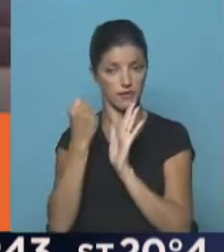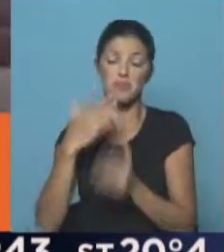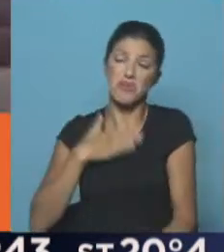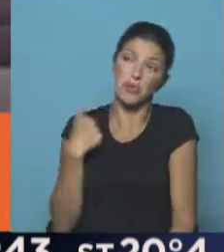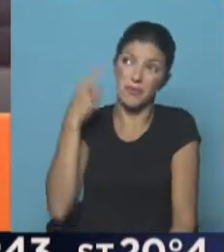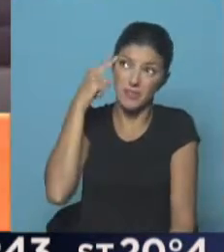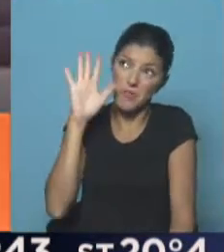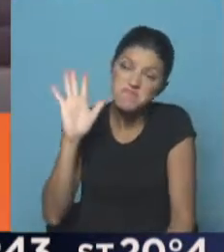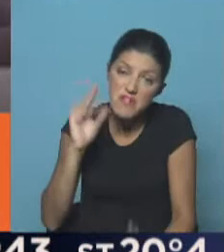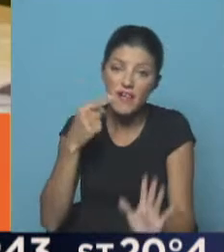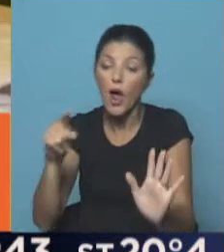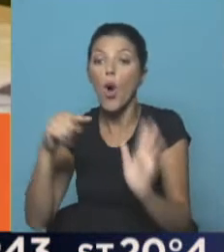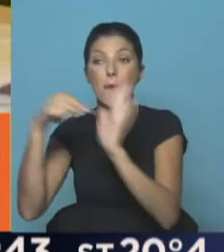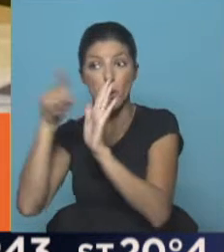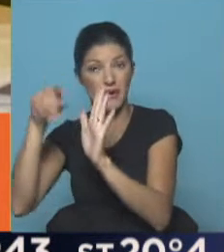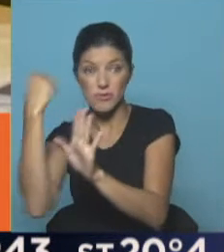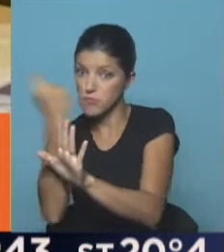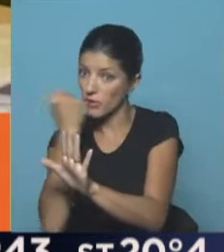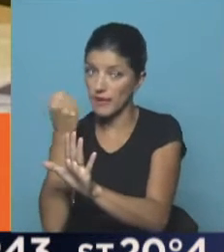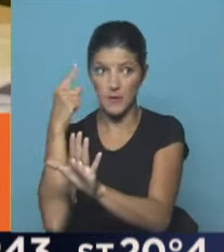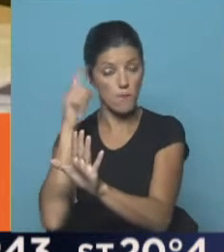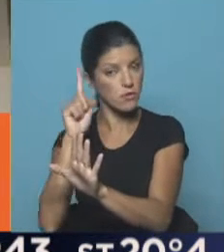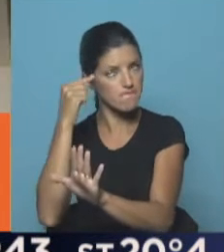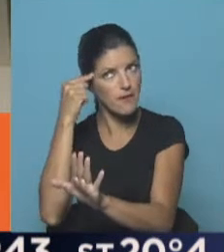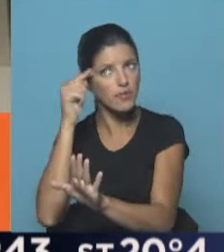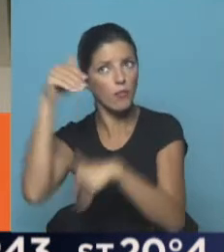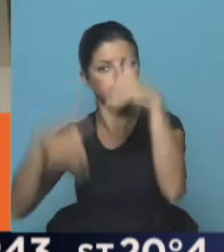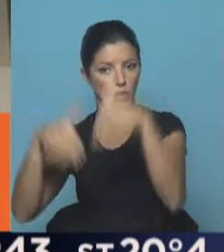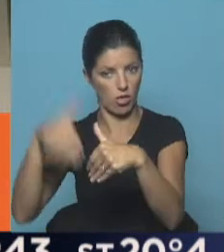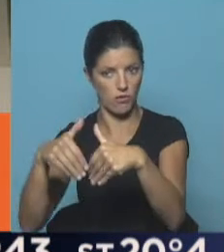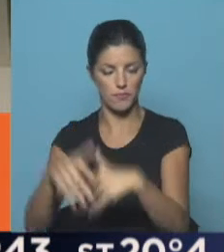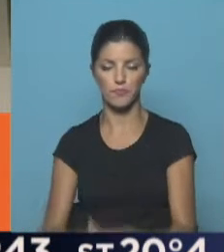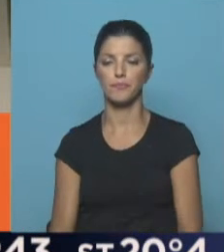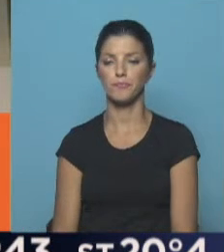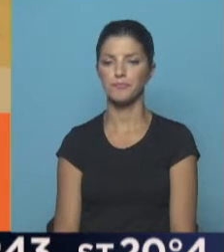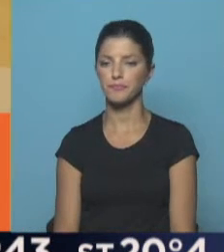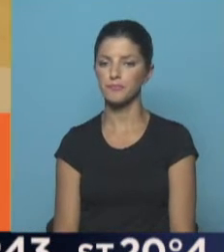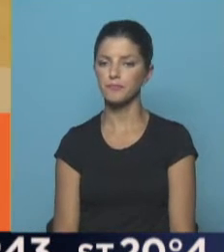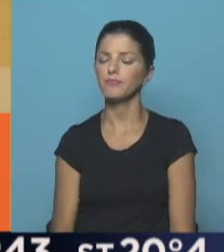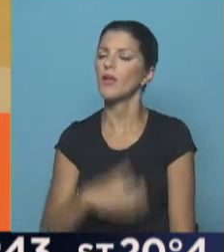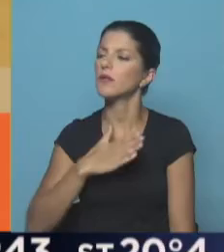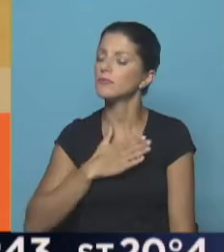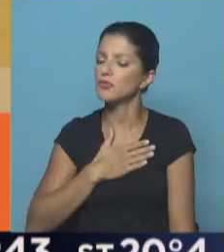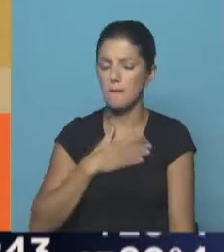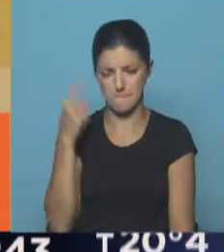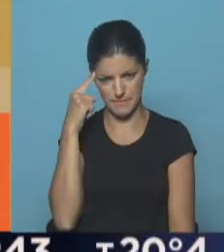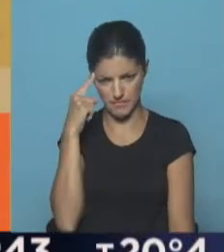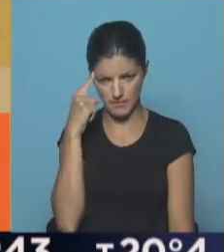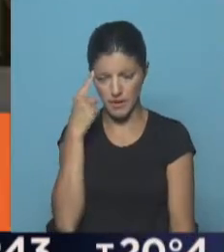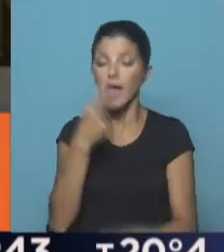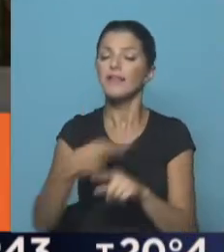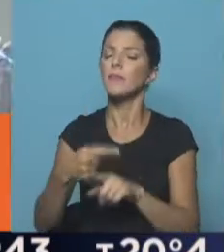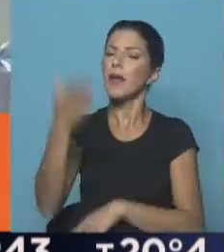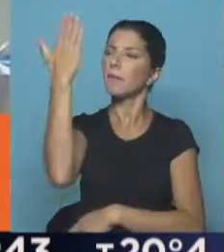lejano, pero eso jugaba mucho en la elección. Ahora me pregunto, porque decía recién Raúl el tema del ajuste. En la semana pasada estuvo con